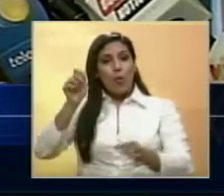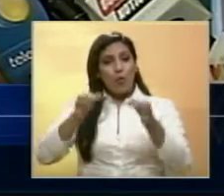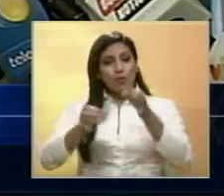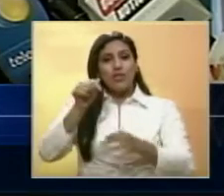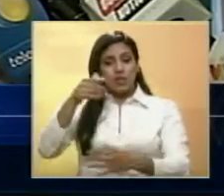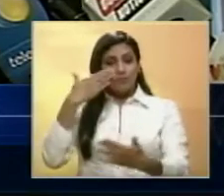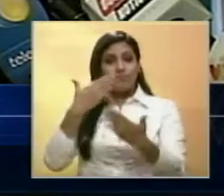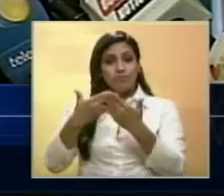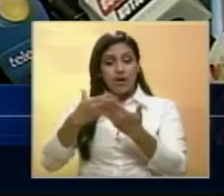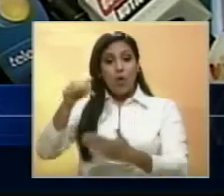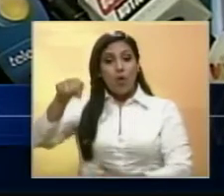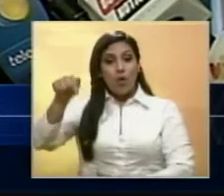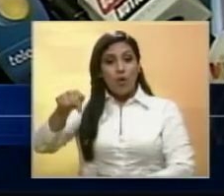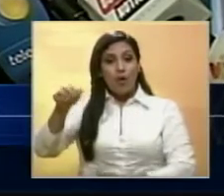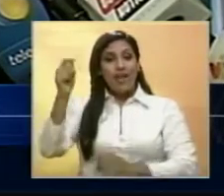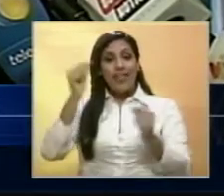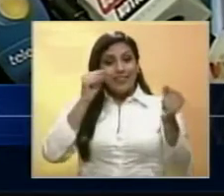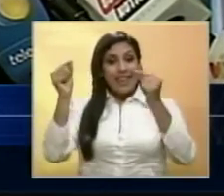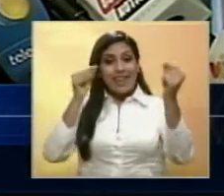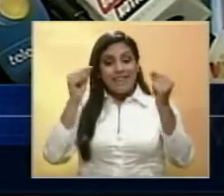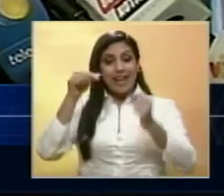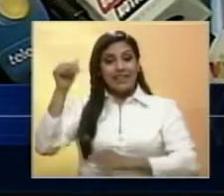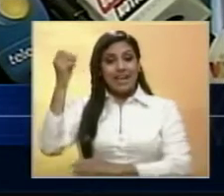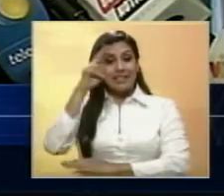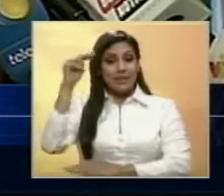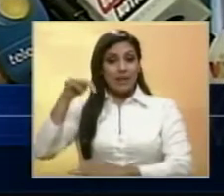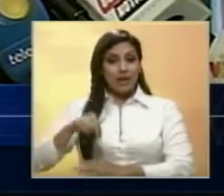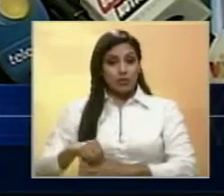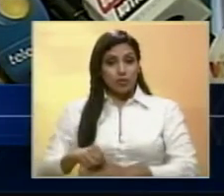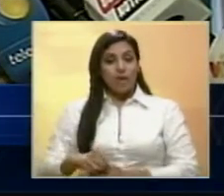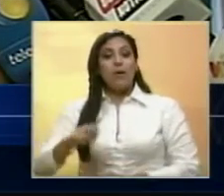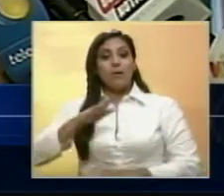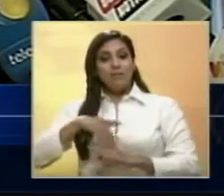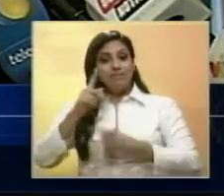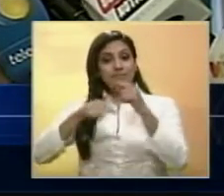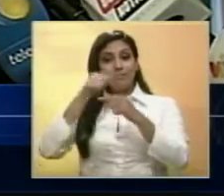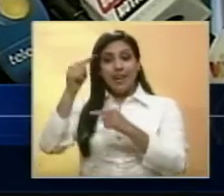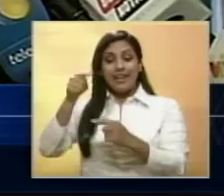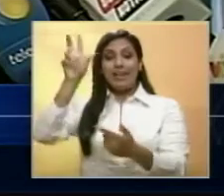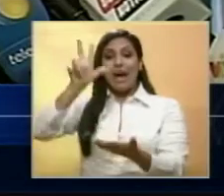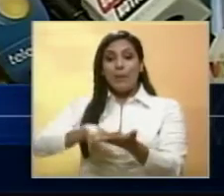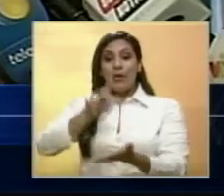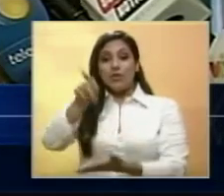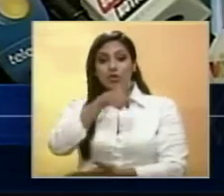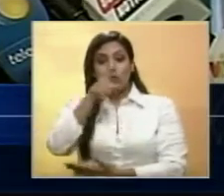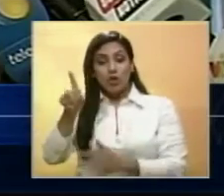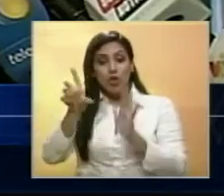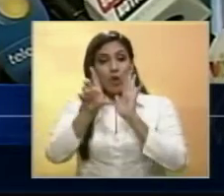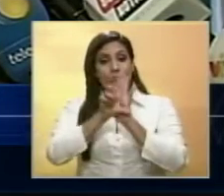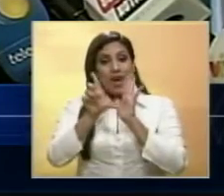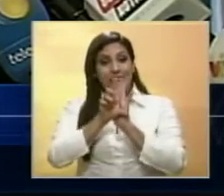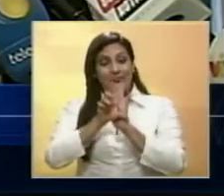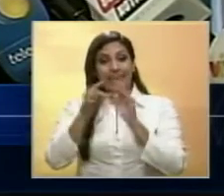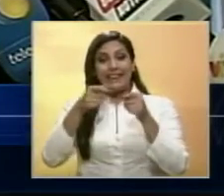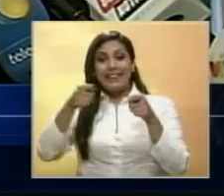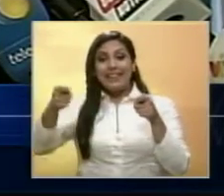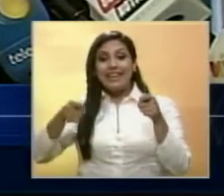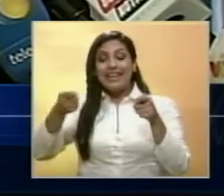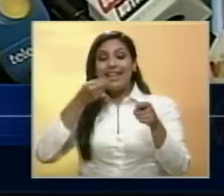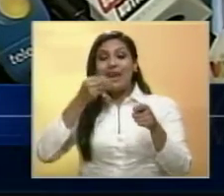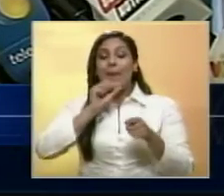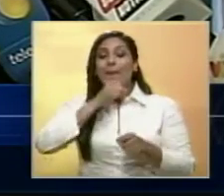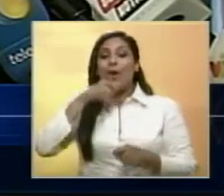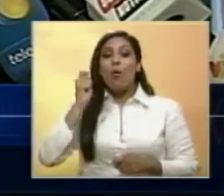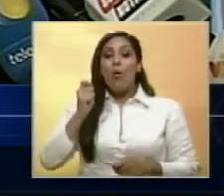ver materializado en el debate de hoy. El hecho de que mañana se aprueba la ley de cesta ticket para todos